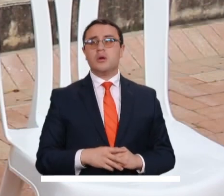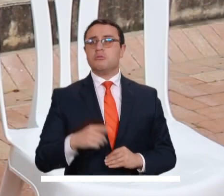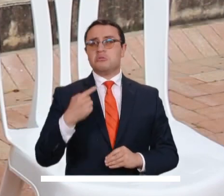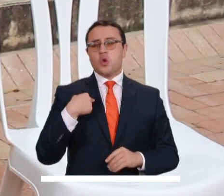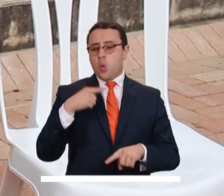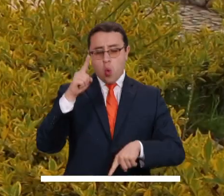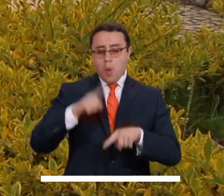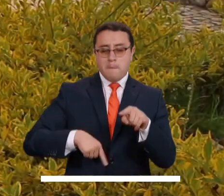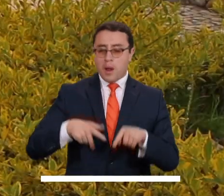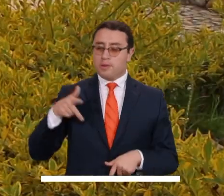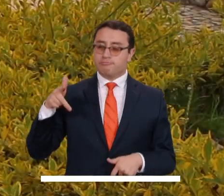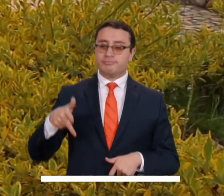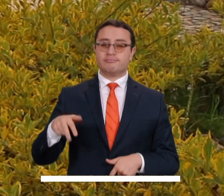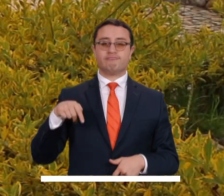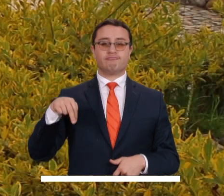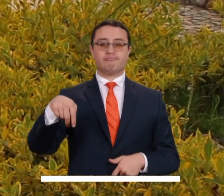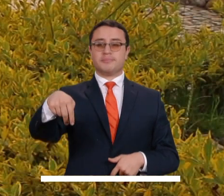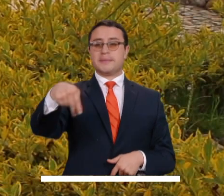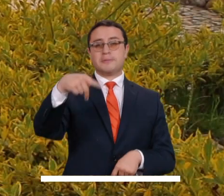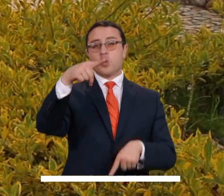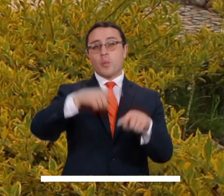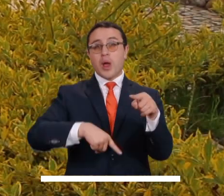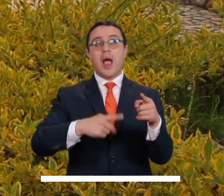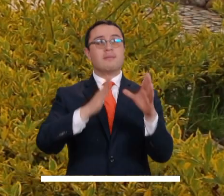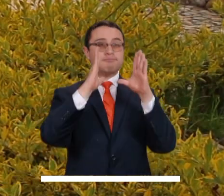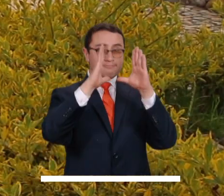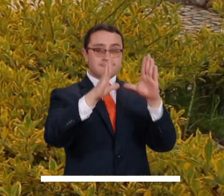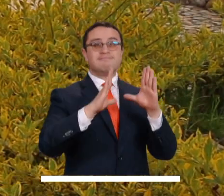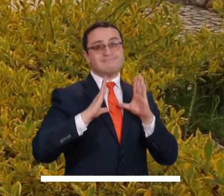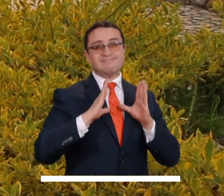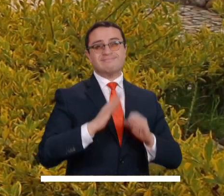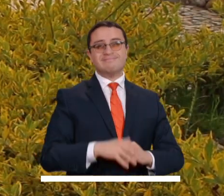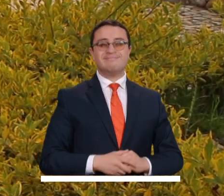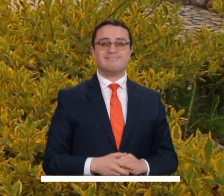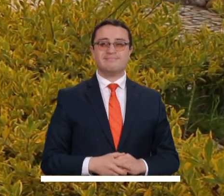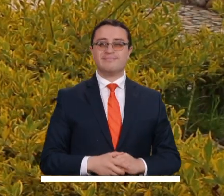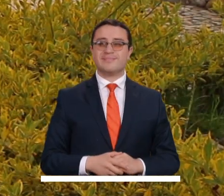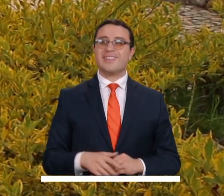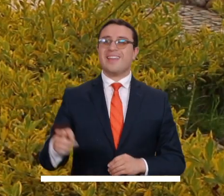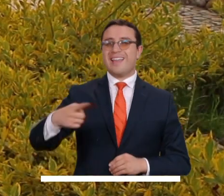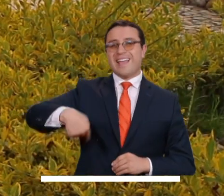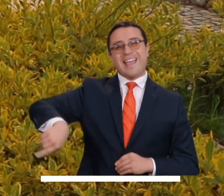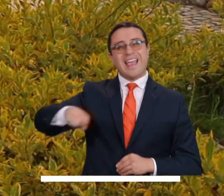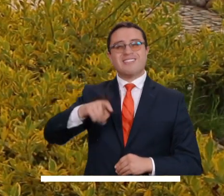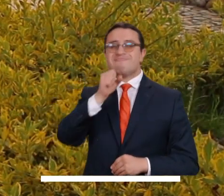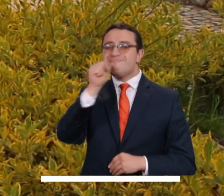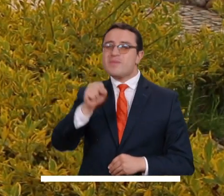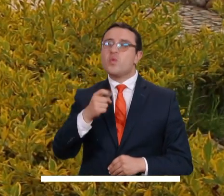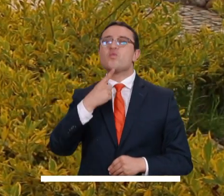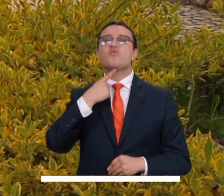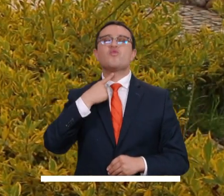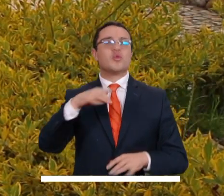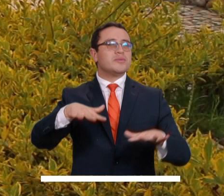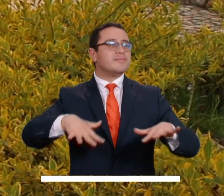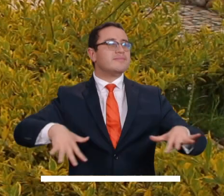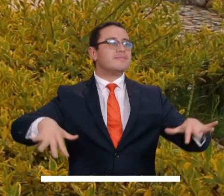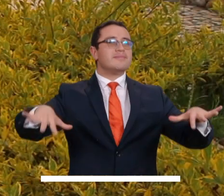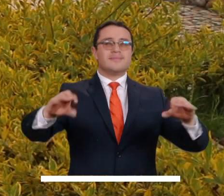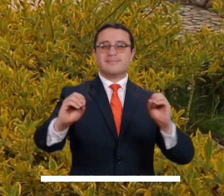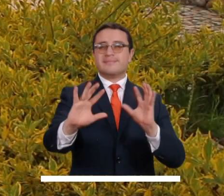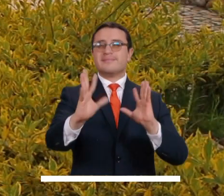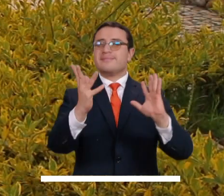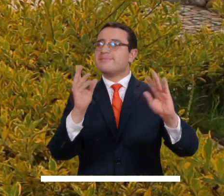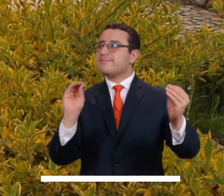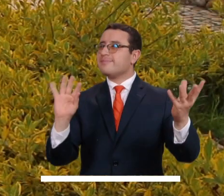poder caminar. Una de las actividades que más les gustan a los abuelitos son los paseos por los jardines de la Ciudad de Dios, como